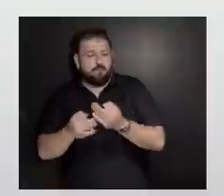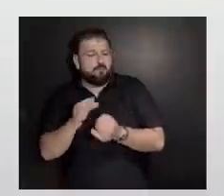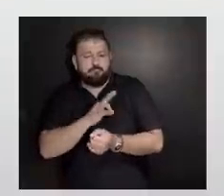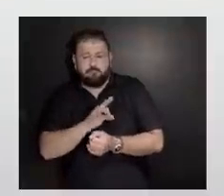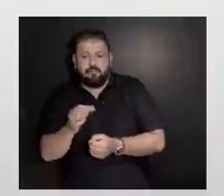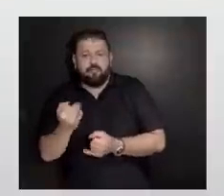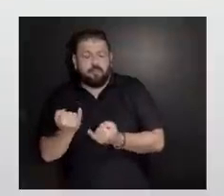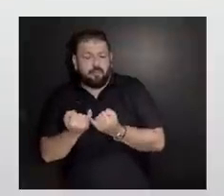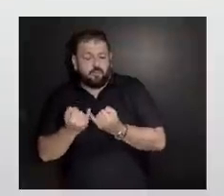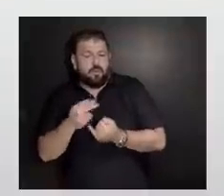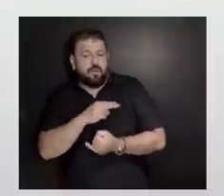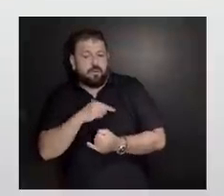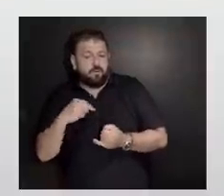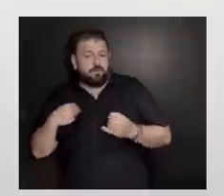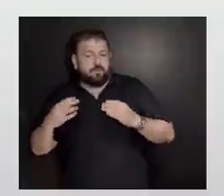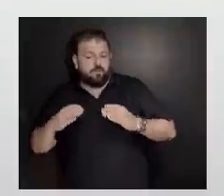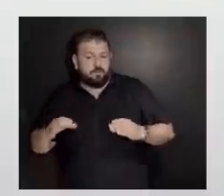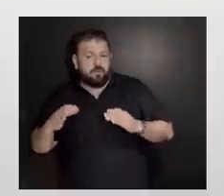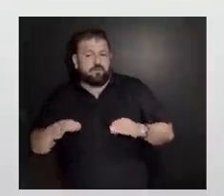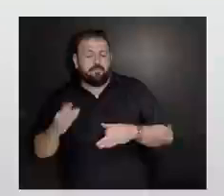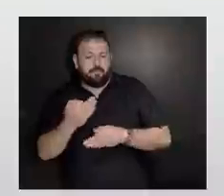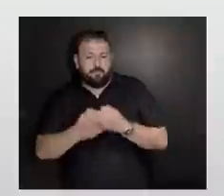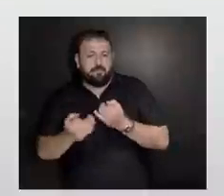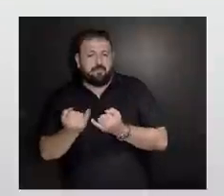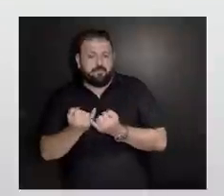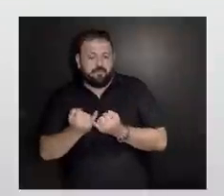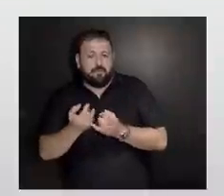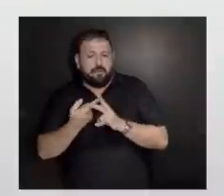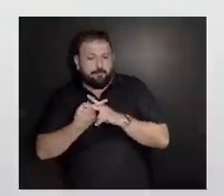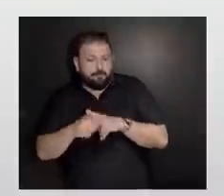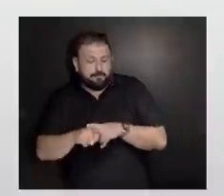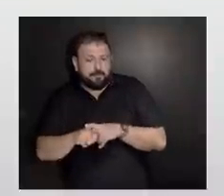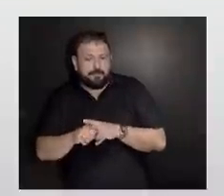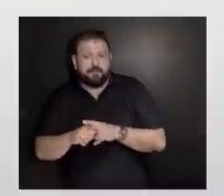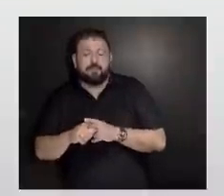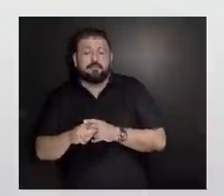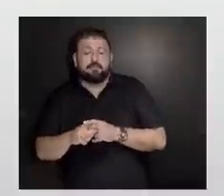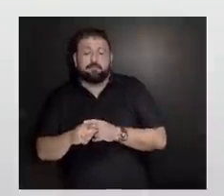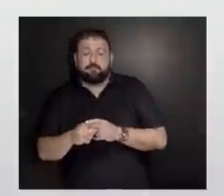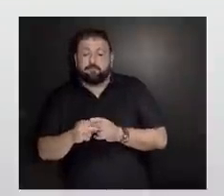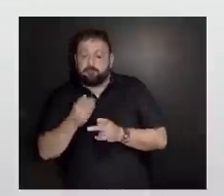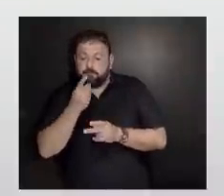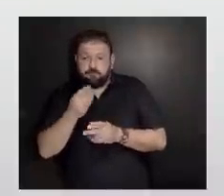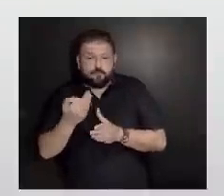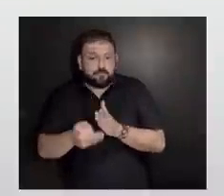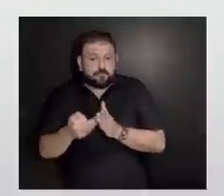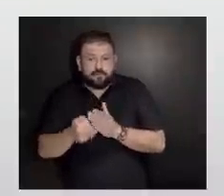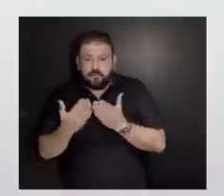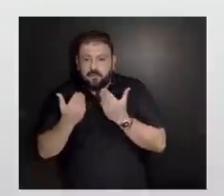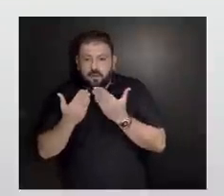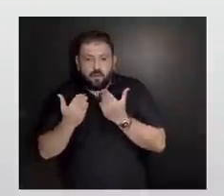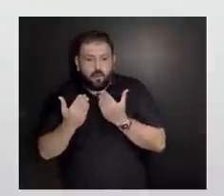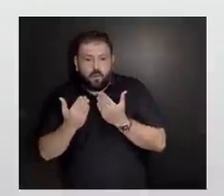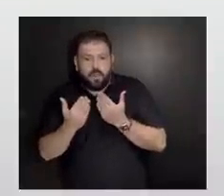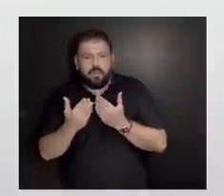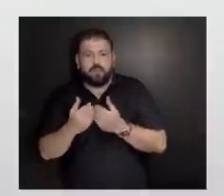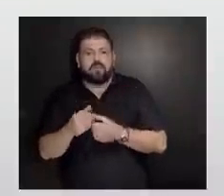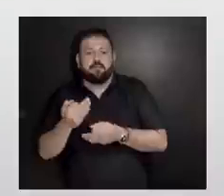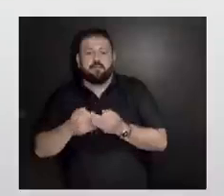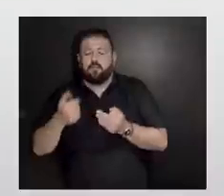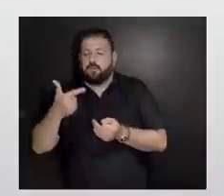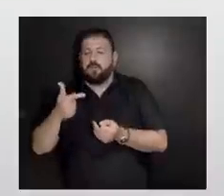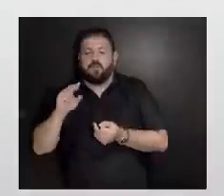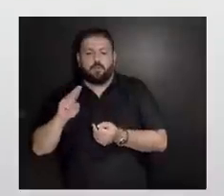nuestro cuerpo lo reconoce de esta manera, ¿no? Él piensa que lo que no hay es glucosa y lo que hace es, dice, voy a liberar este